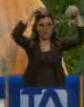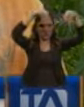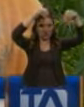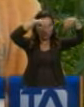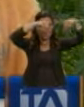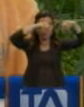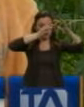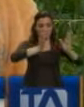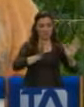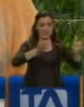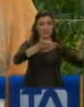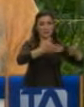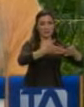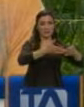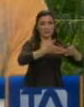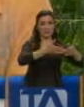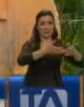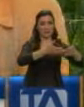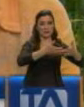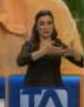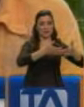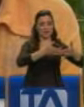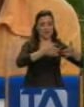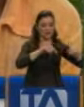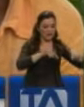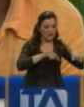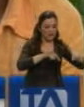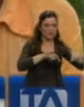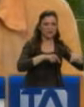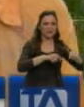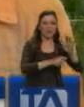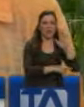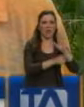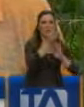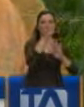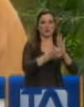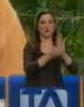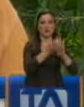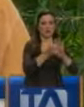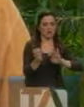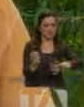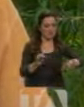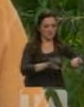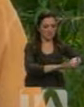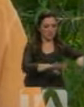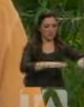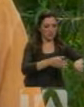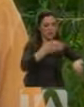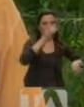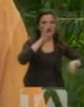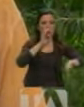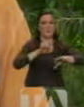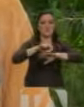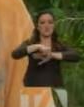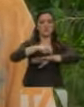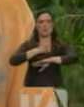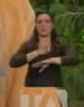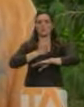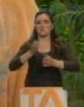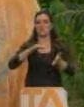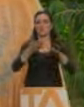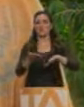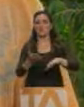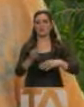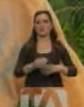arriba y de ese agua al otro día apartaba así el crudo y llegaba y ese agua tragaba. De ahí se me murió un nietecito. ¿Con qué se murió?